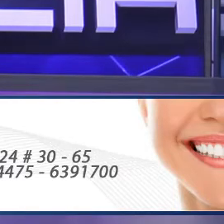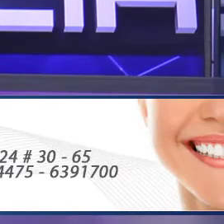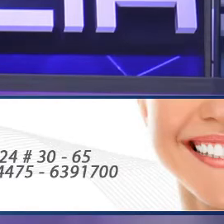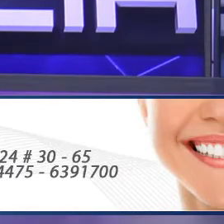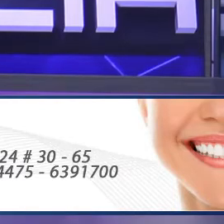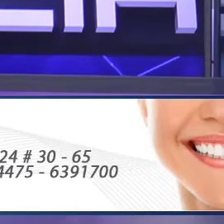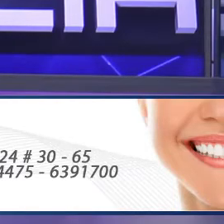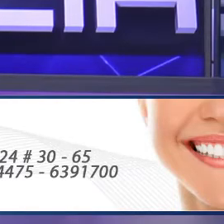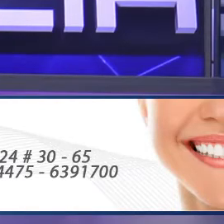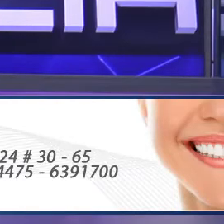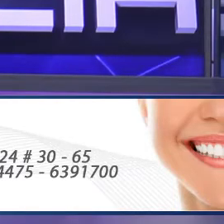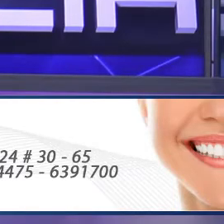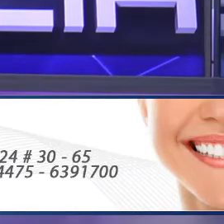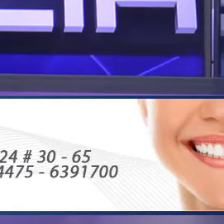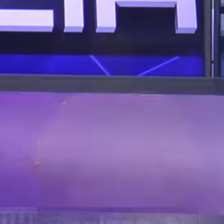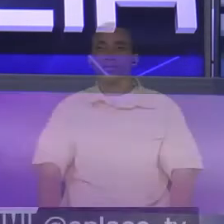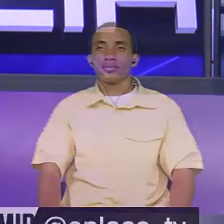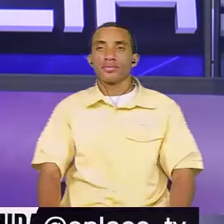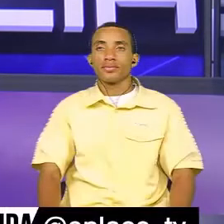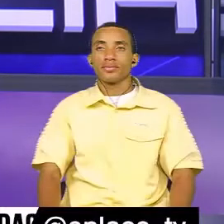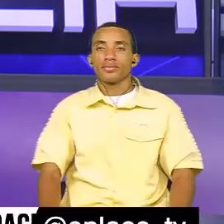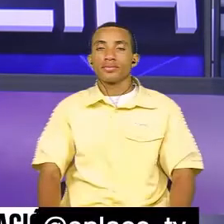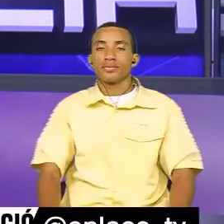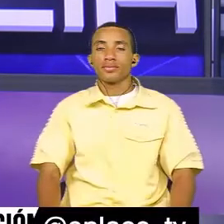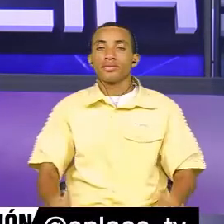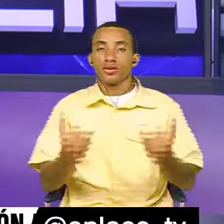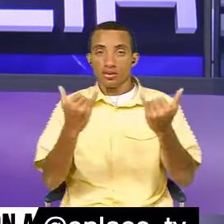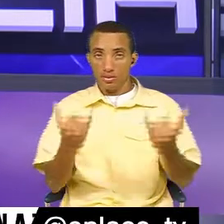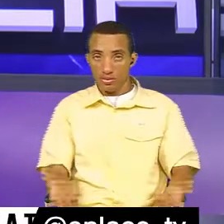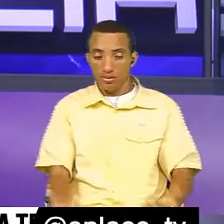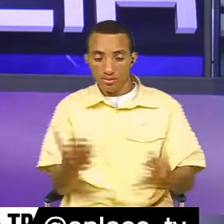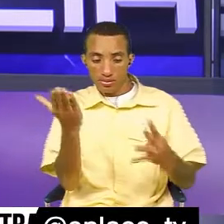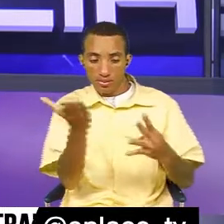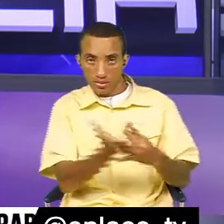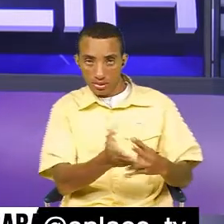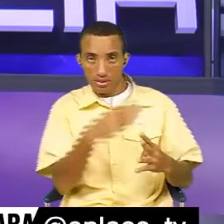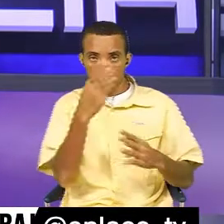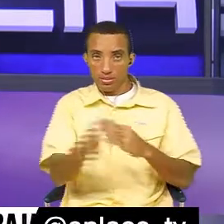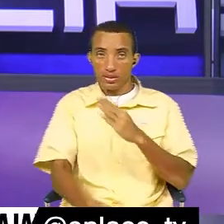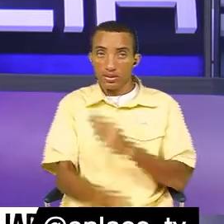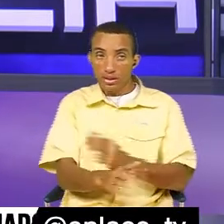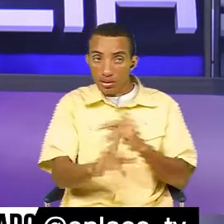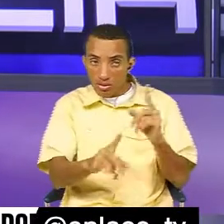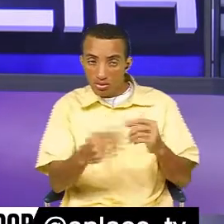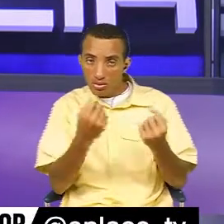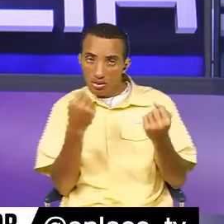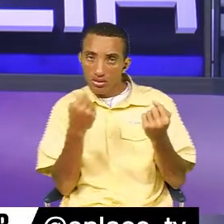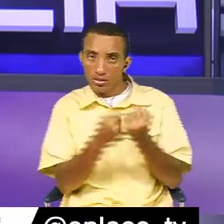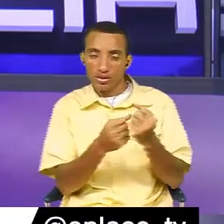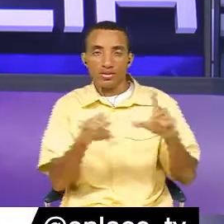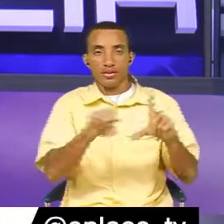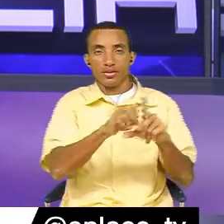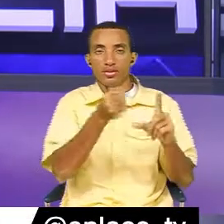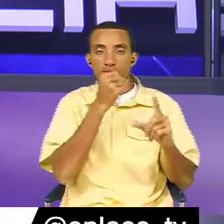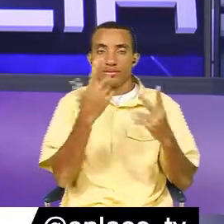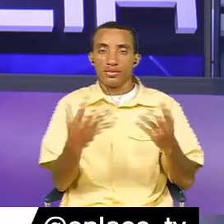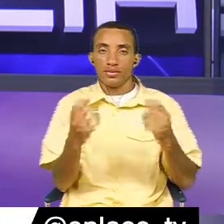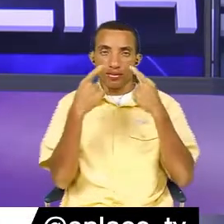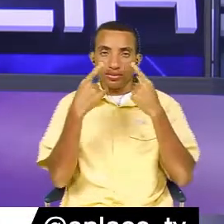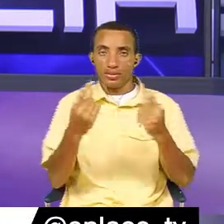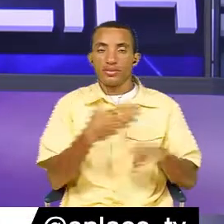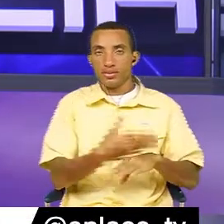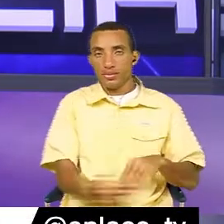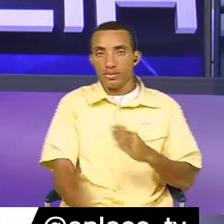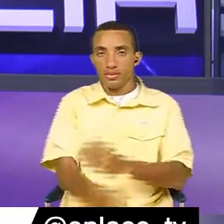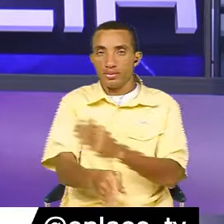Crom, odontología especializada. Es tiempo de hacer nuestra primera pausa en reconocimiento a los que hacen posible el noticiero que usted quiere ver. Ya regresamos a